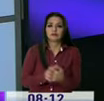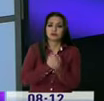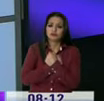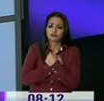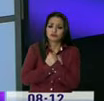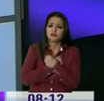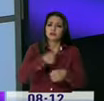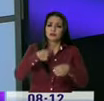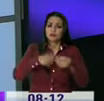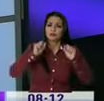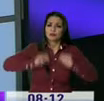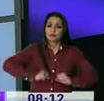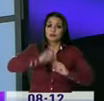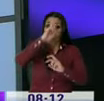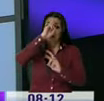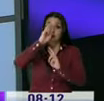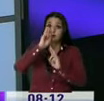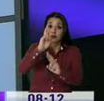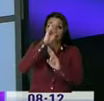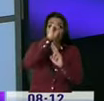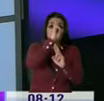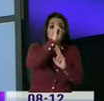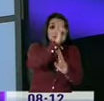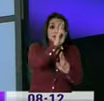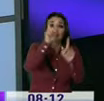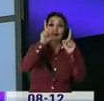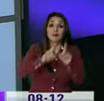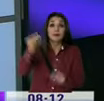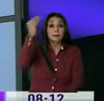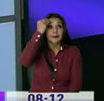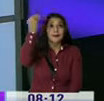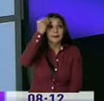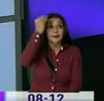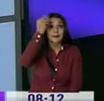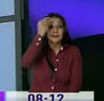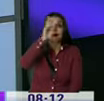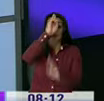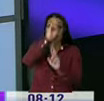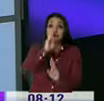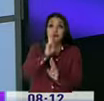nuestras ciudades, respetémonos, palabra que hay que meterse en el diccionario, respetémonos.